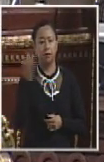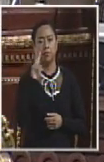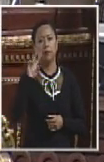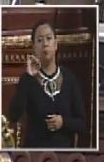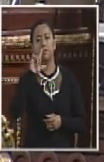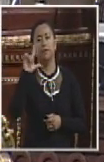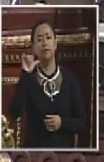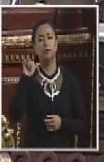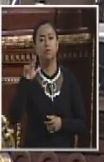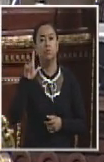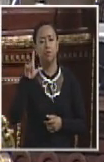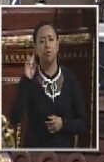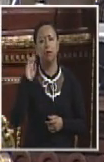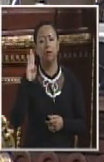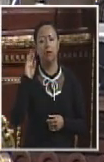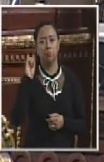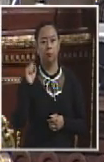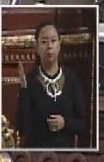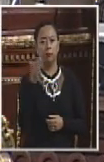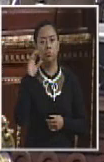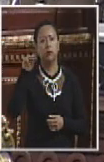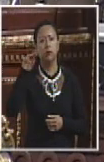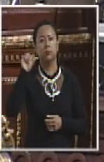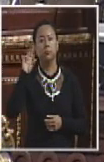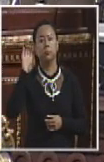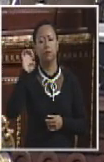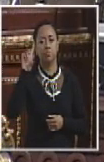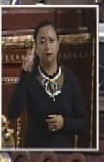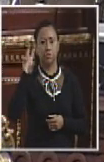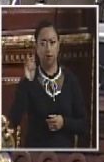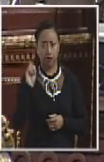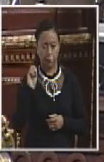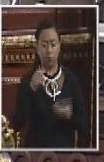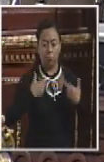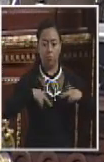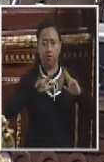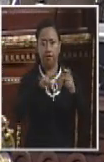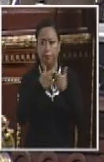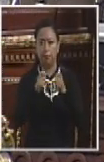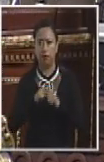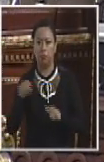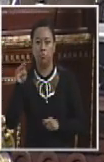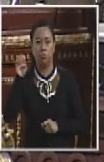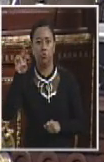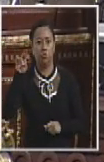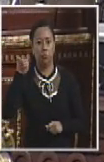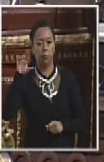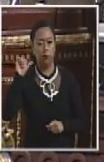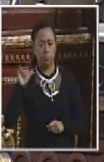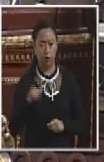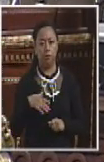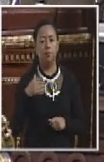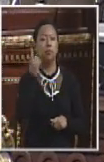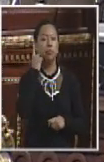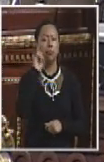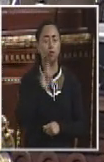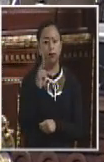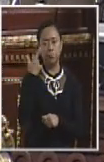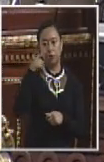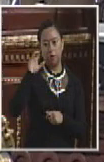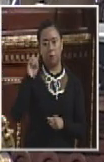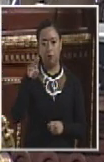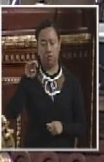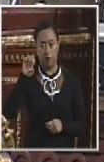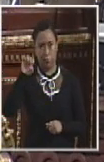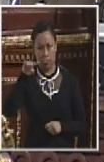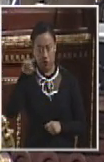Pérez, Miguel Ángel Macedo Escartín, integrantes del Grupo Parlamentario de Morena, la diputada Leonor Gómez Otegui, integrante del Grupo